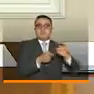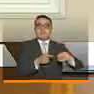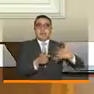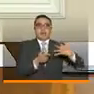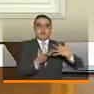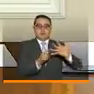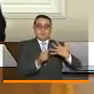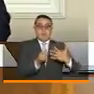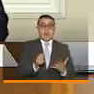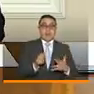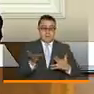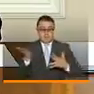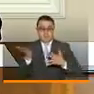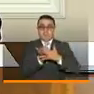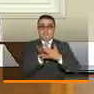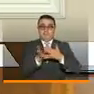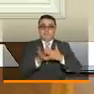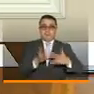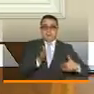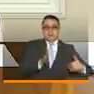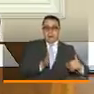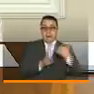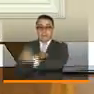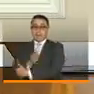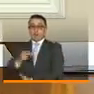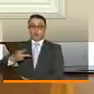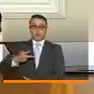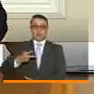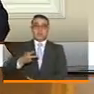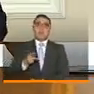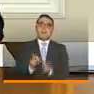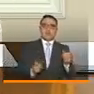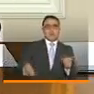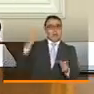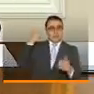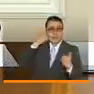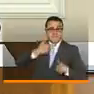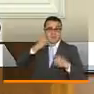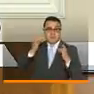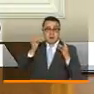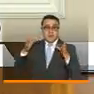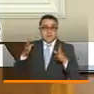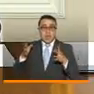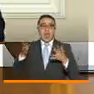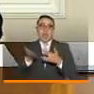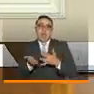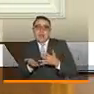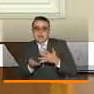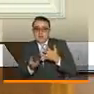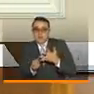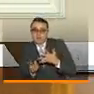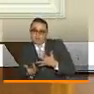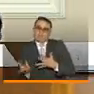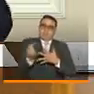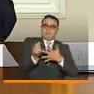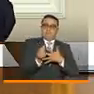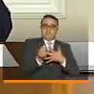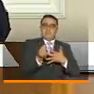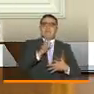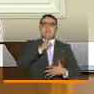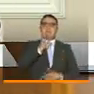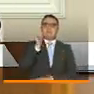de la fase 2. Si las personas tienen comorbilidades y preexistencias, por supuesto, están en fase anterior. ¿Quién determina eso?